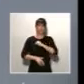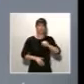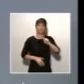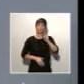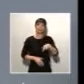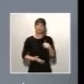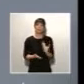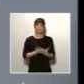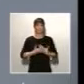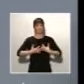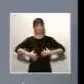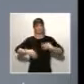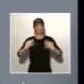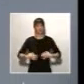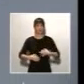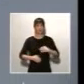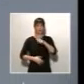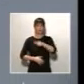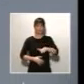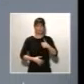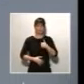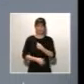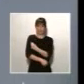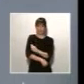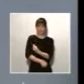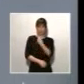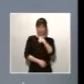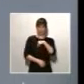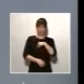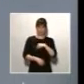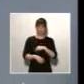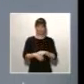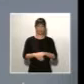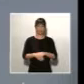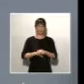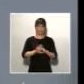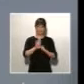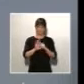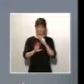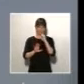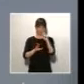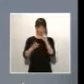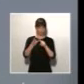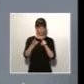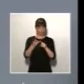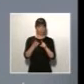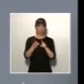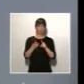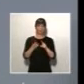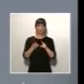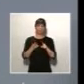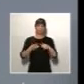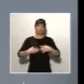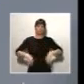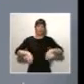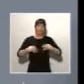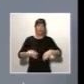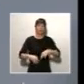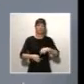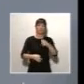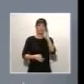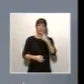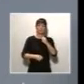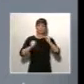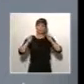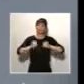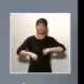de quienes la tengan que recibir. Esto, desde luego, no va a ser la vía convencional por la que se desarrollan ya pruebas medicamentos. Tiene que ser